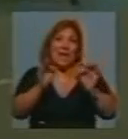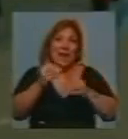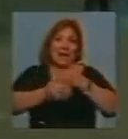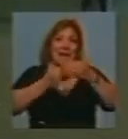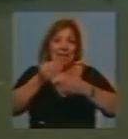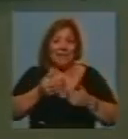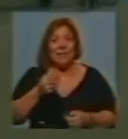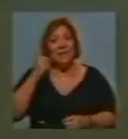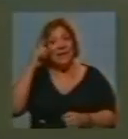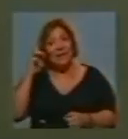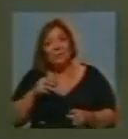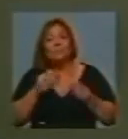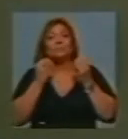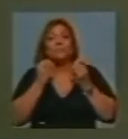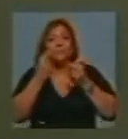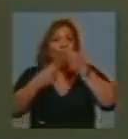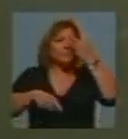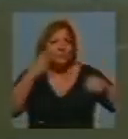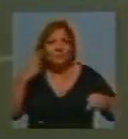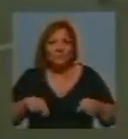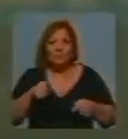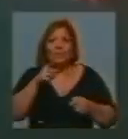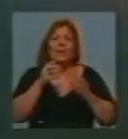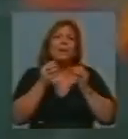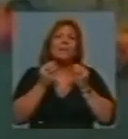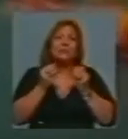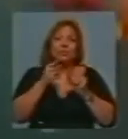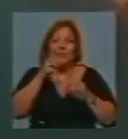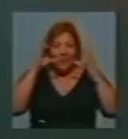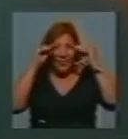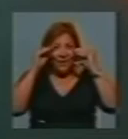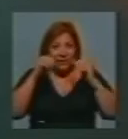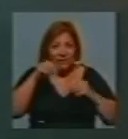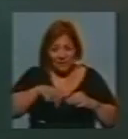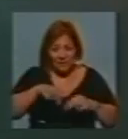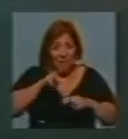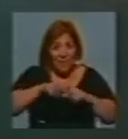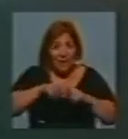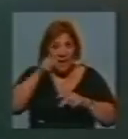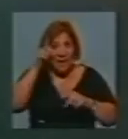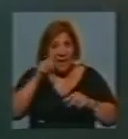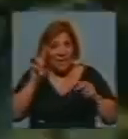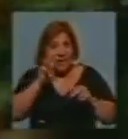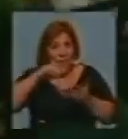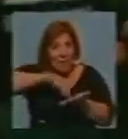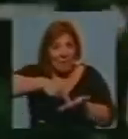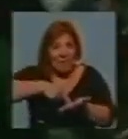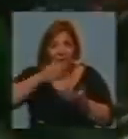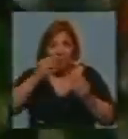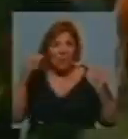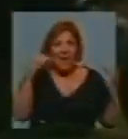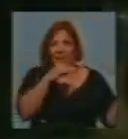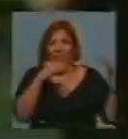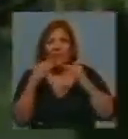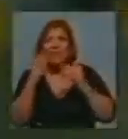Topolansky reflexionó sobre diversos episodios sucedidos en la noche de este martes en Caracas que se basaron en